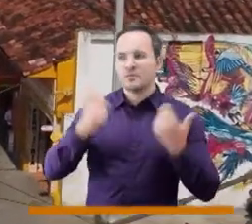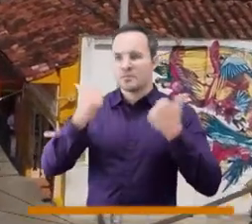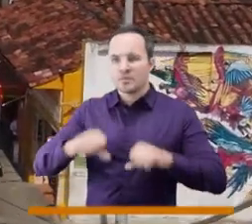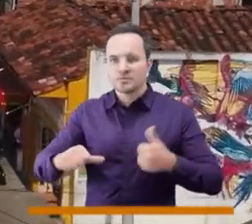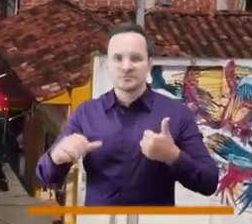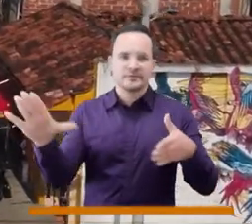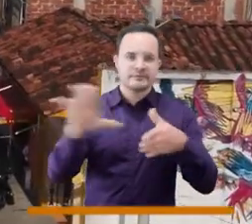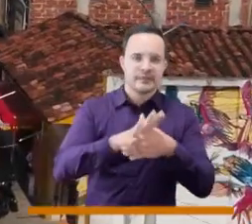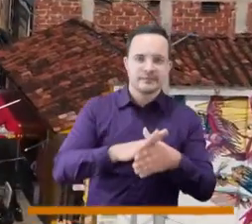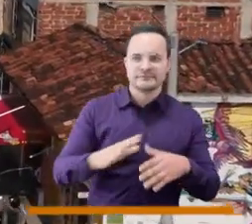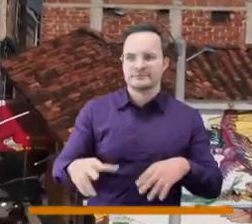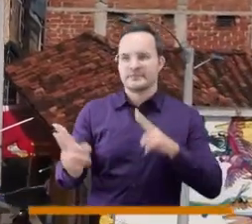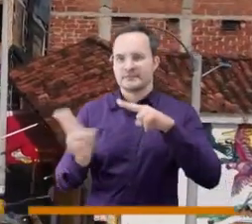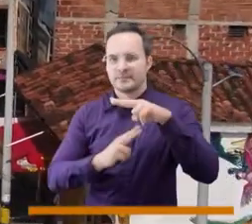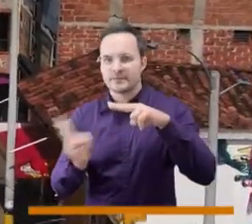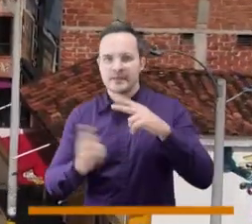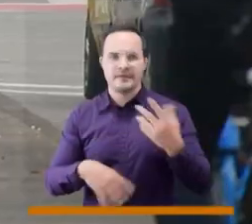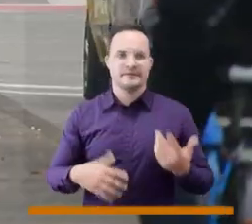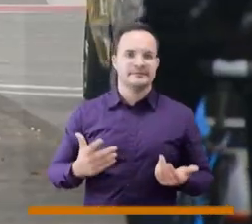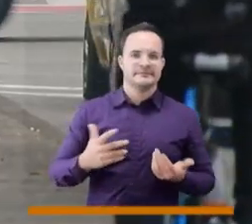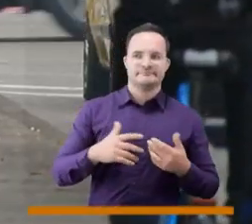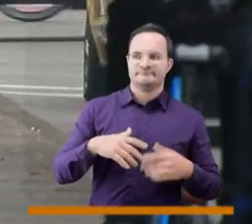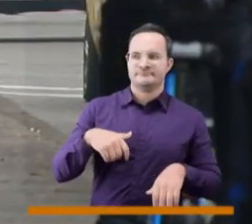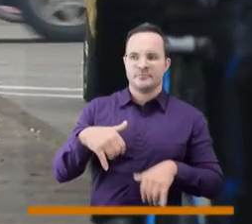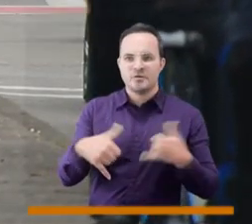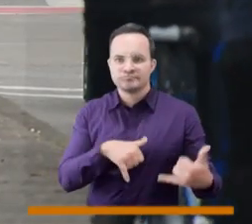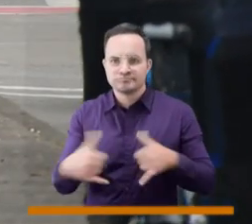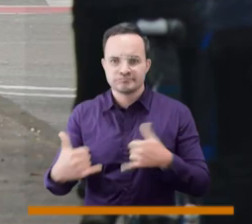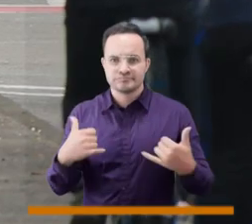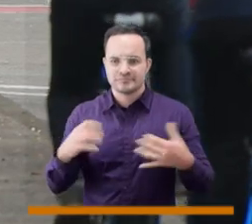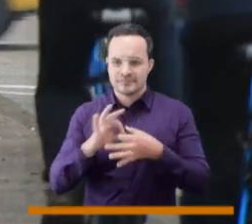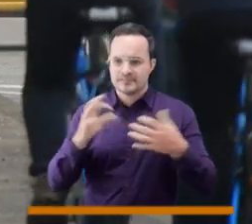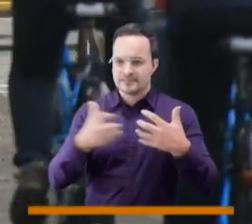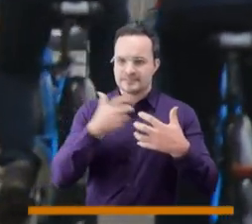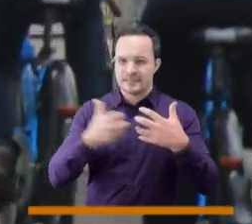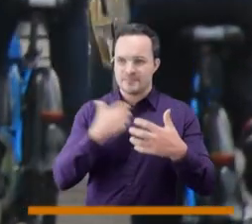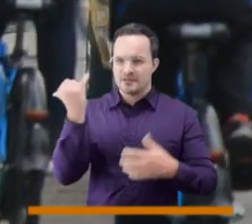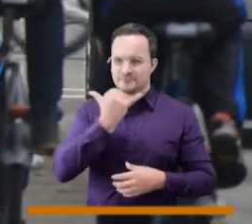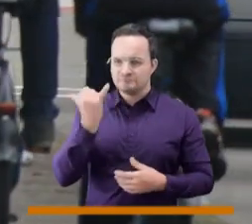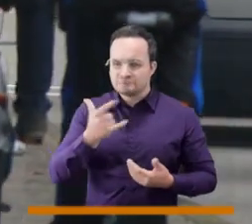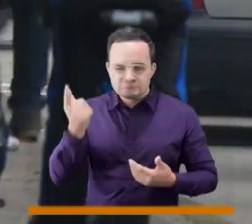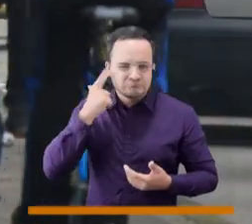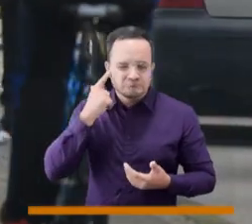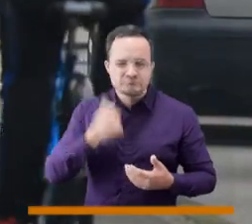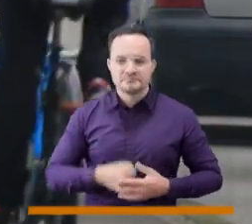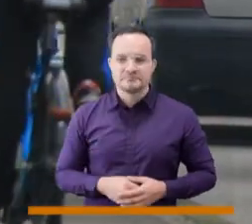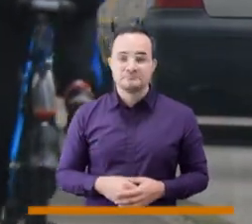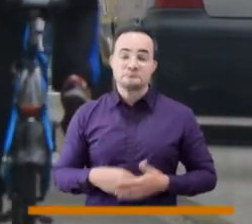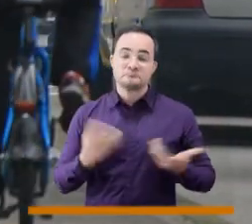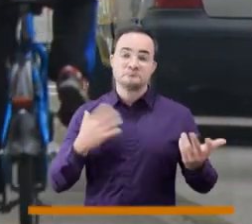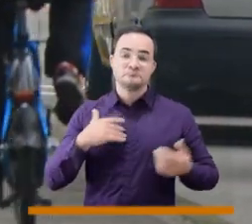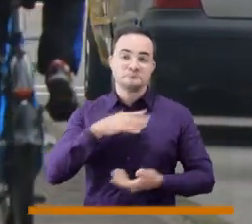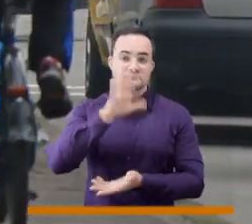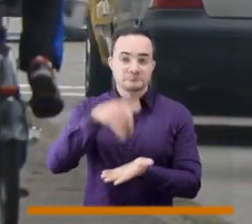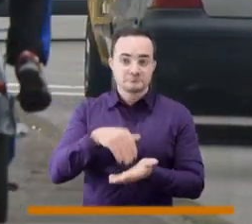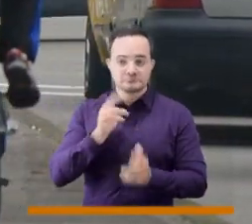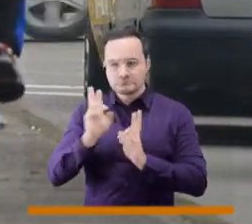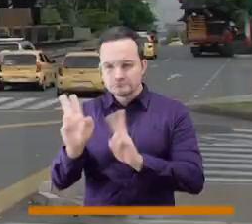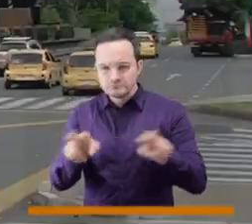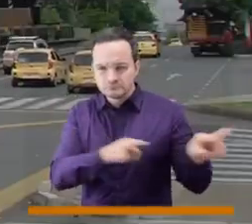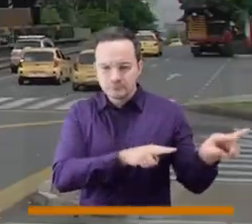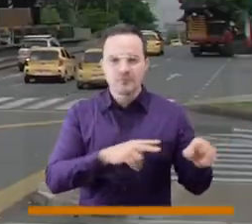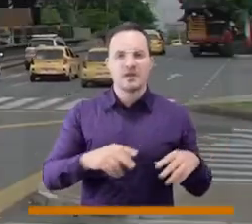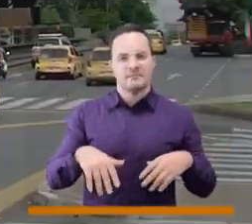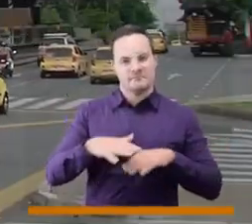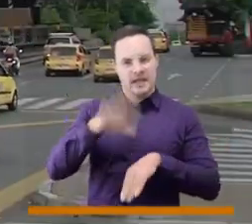el tranvía, las bicicletas públicas, las ciclorrutas? Por el centro transitan todas las rutas de buses